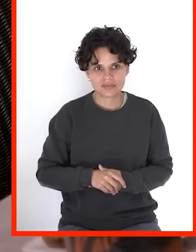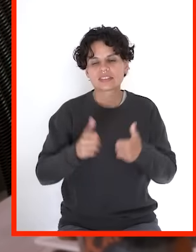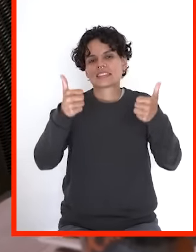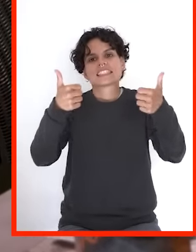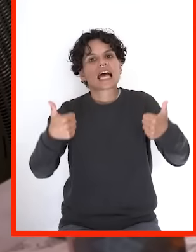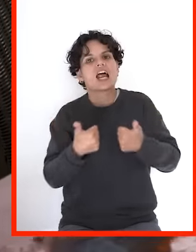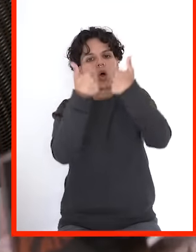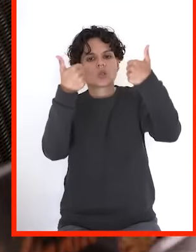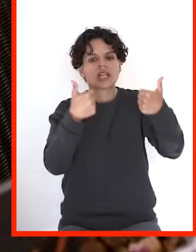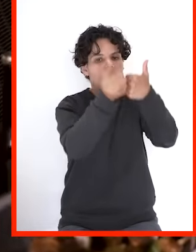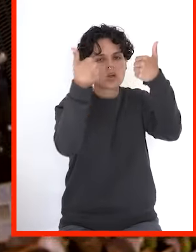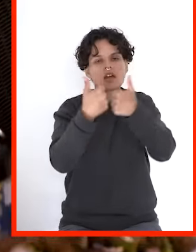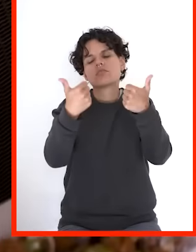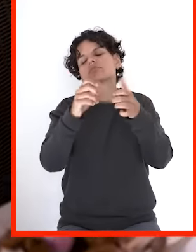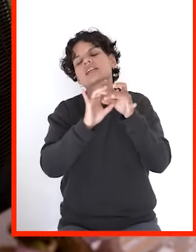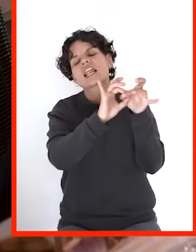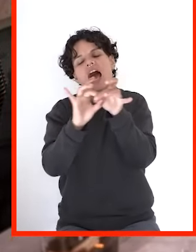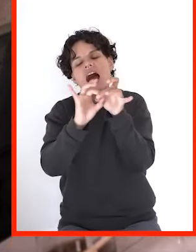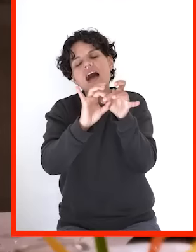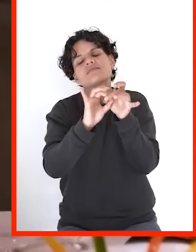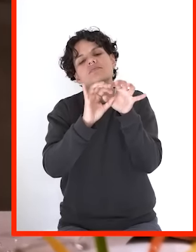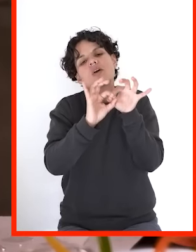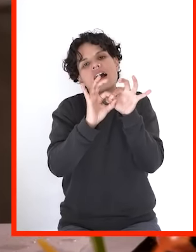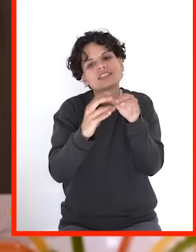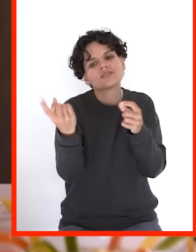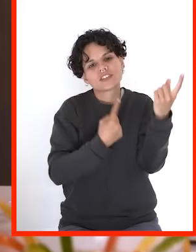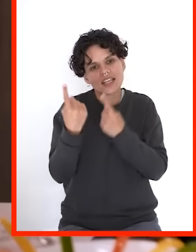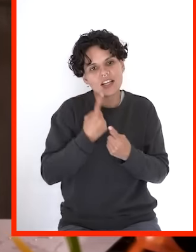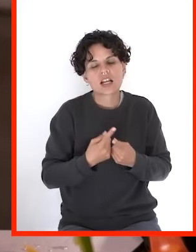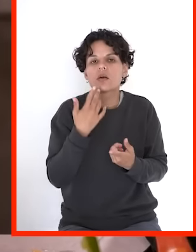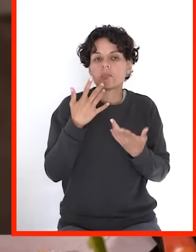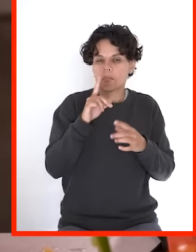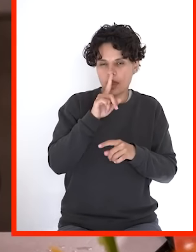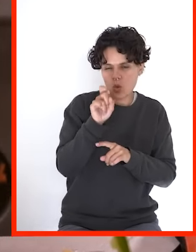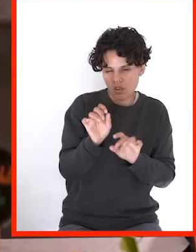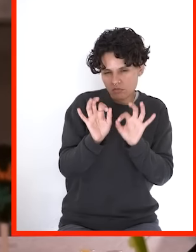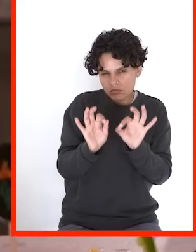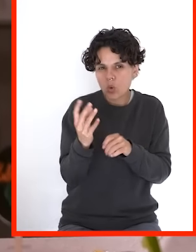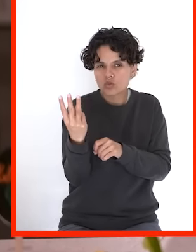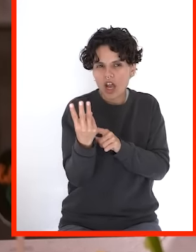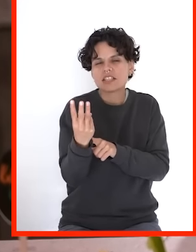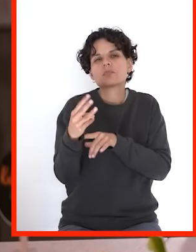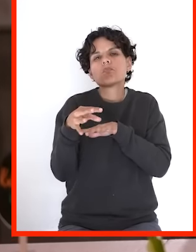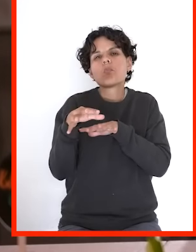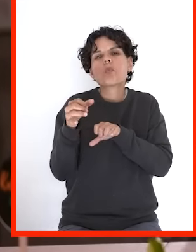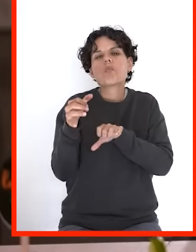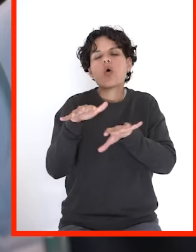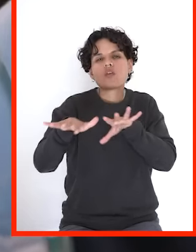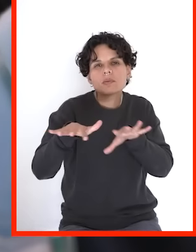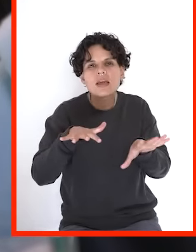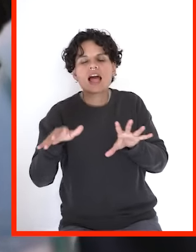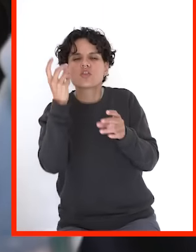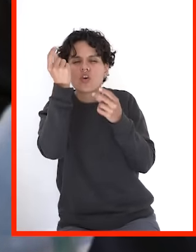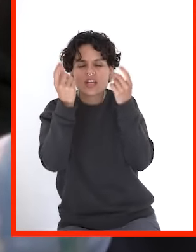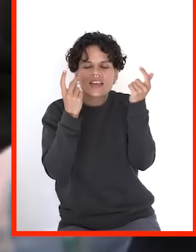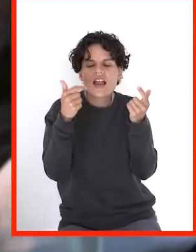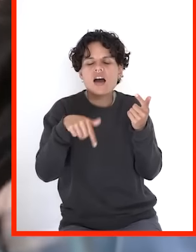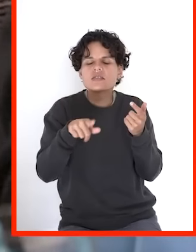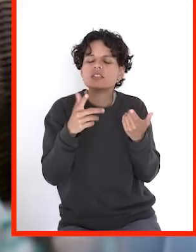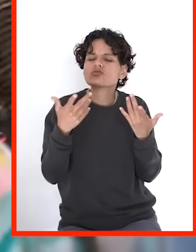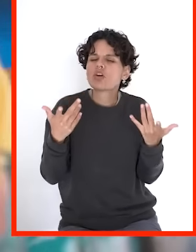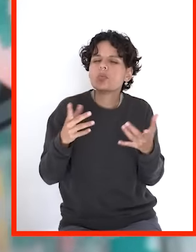Un saludo, ¿no? Oye, un saludo, gracias por estar aquí, a lo más esperado. ¿Cómo es la esencia original de Movimiento Original? ¿Cómo ha sido lograr